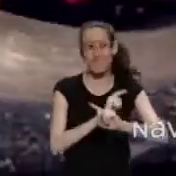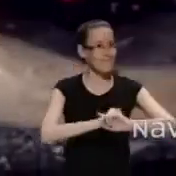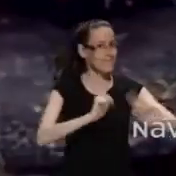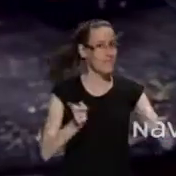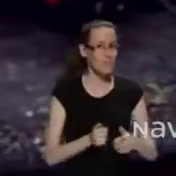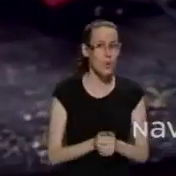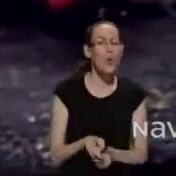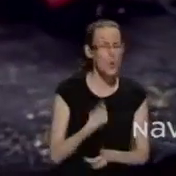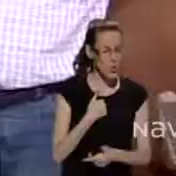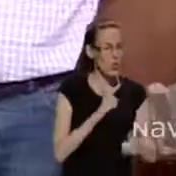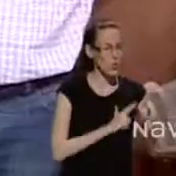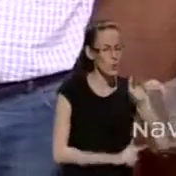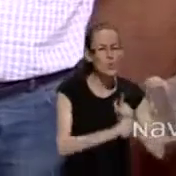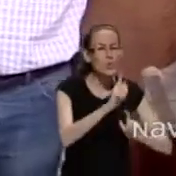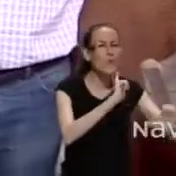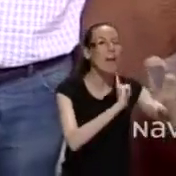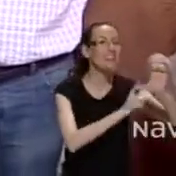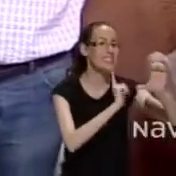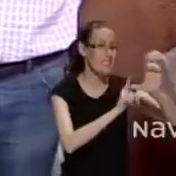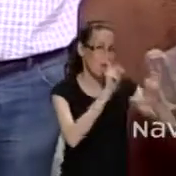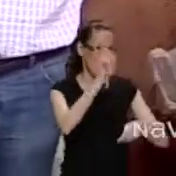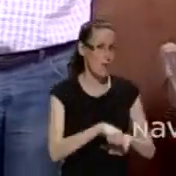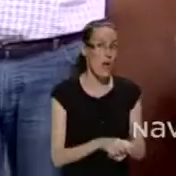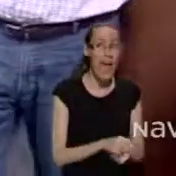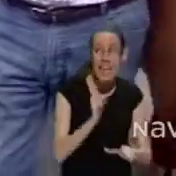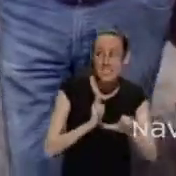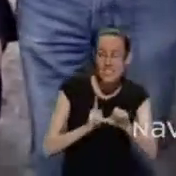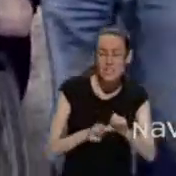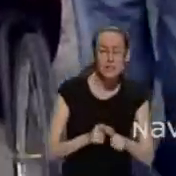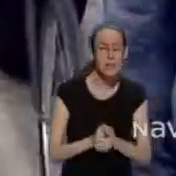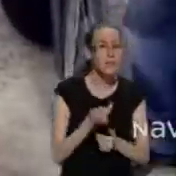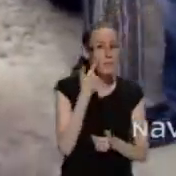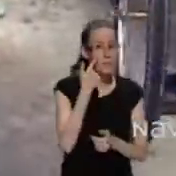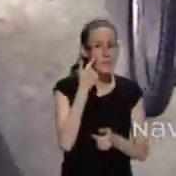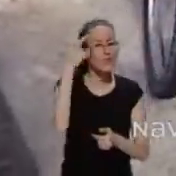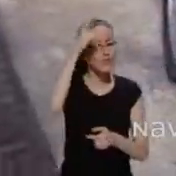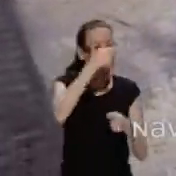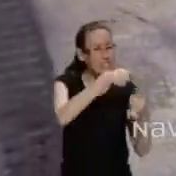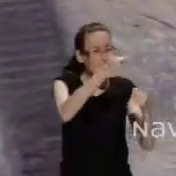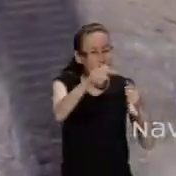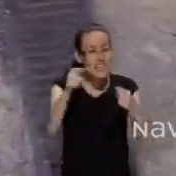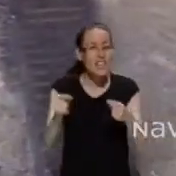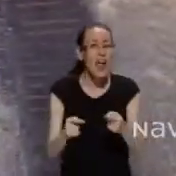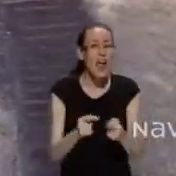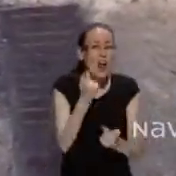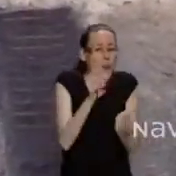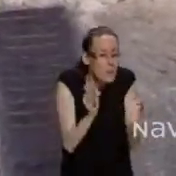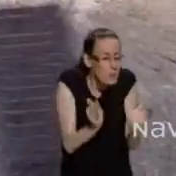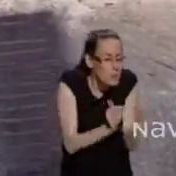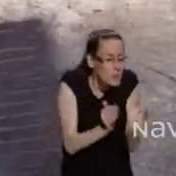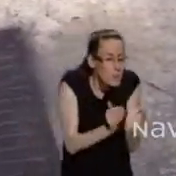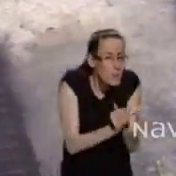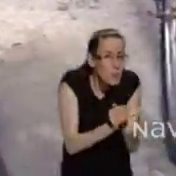Extremadura. Así es. Y vemos que hay toricos diferentes. Estos son más pequeñitos. son pequeños. Y luego hay otros que echan agua,